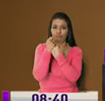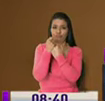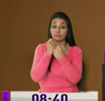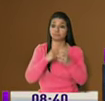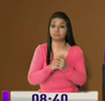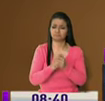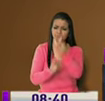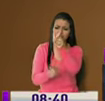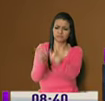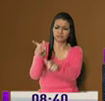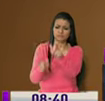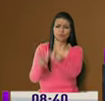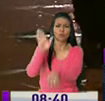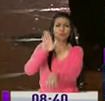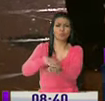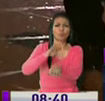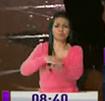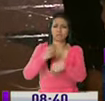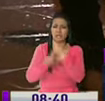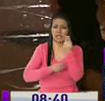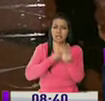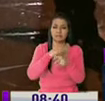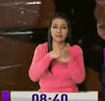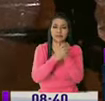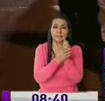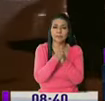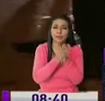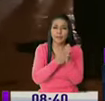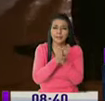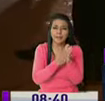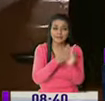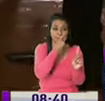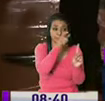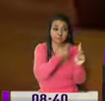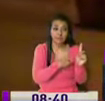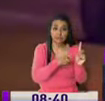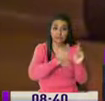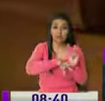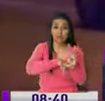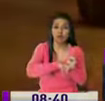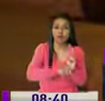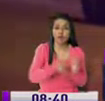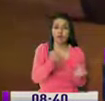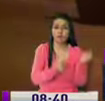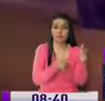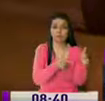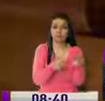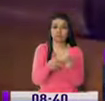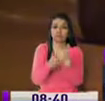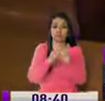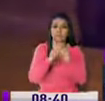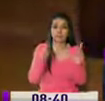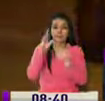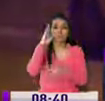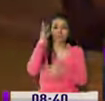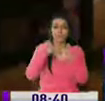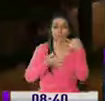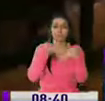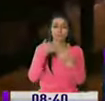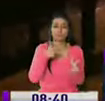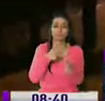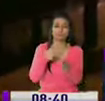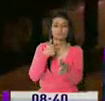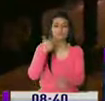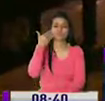responsables aparentemente buscaban sacar provecho por partida doble. Lo que nunca se imaginaron es que le seguían los pasos agentes de la judicial,